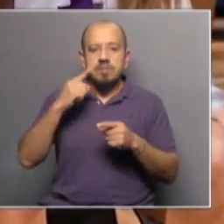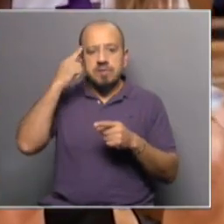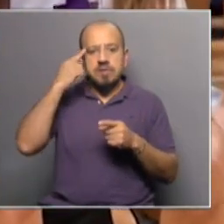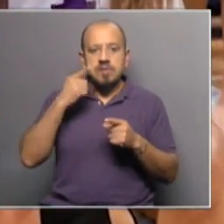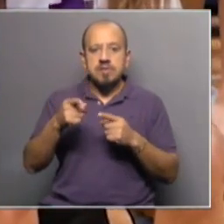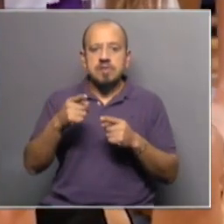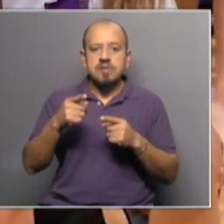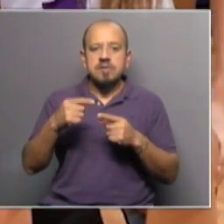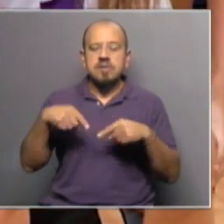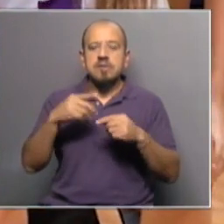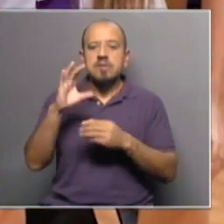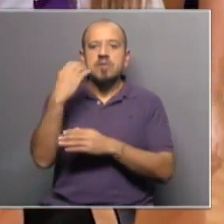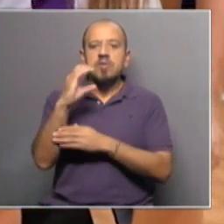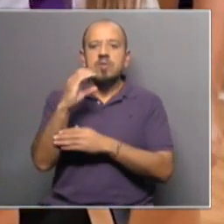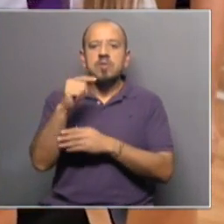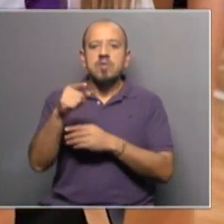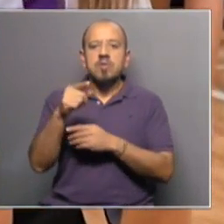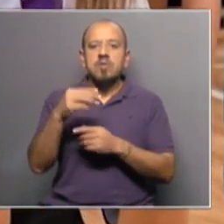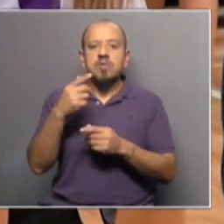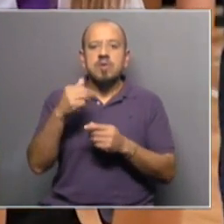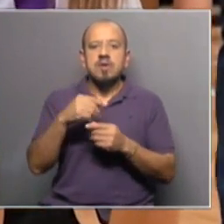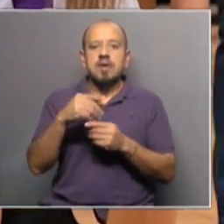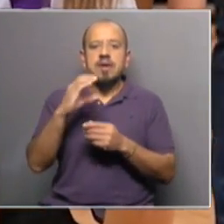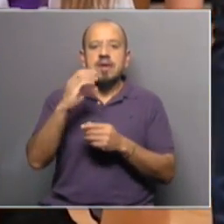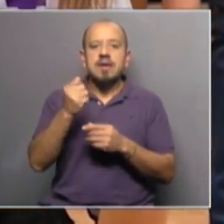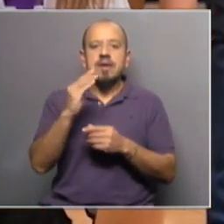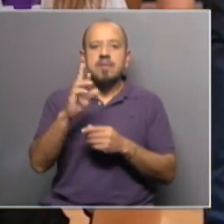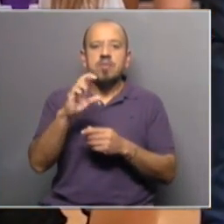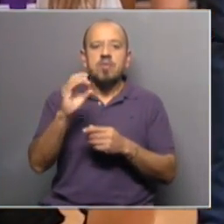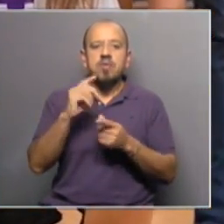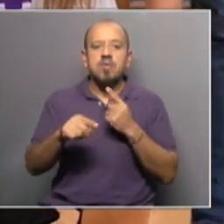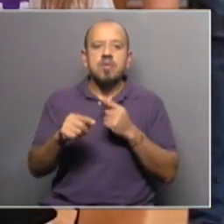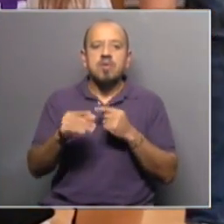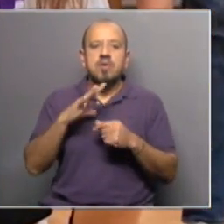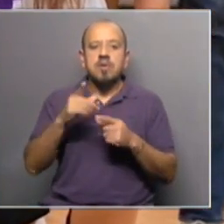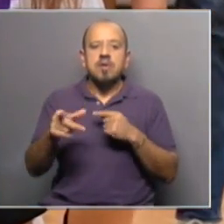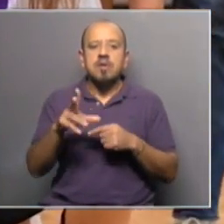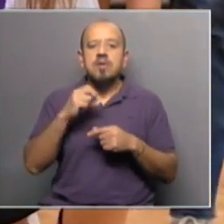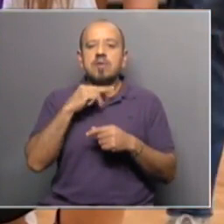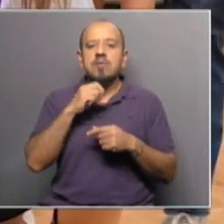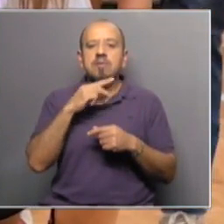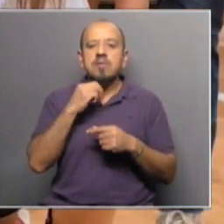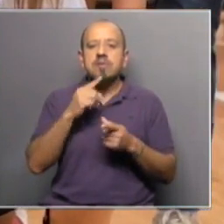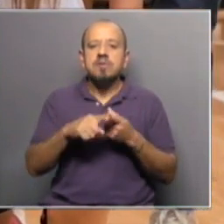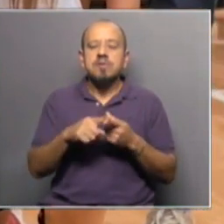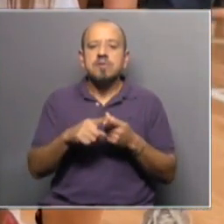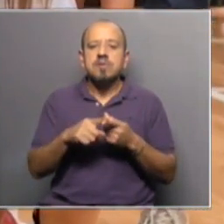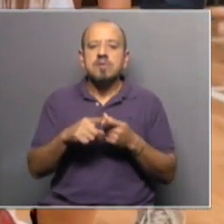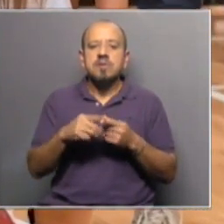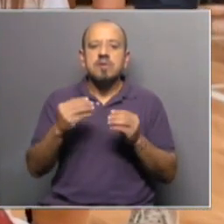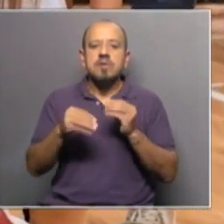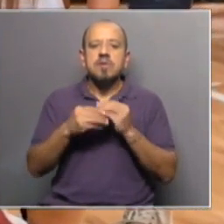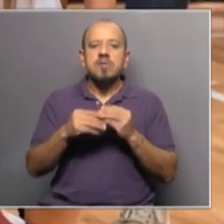eso acá en estos tipos de clubes, en Albatros, en Capurro, que llegan chiquilinas y chiquilines y sea también como un